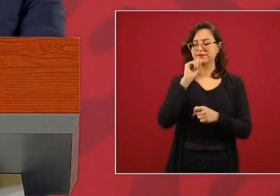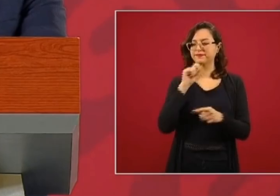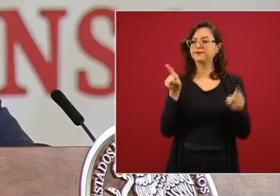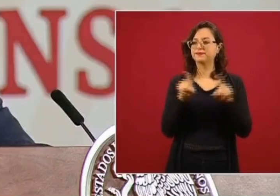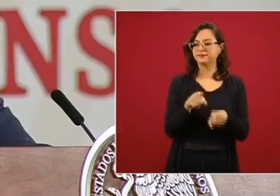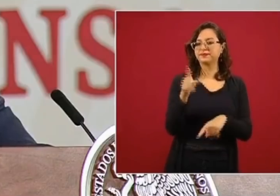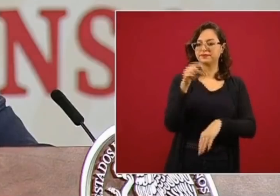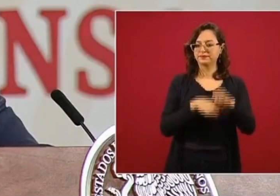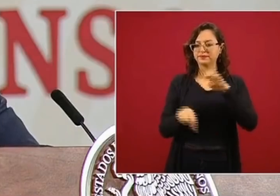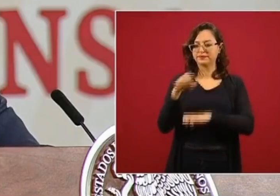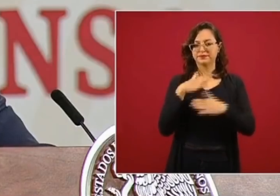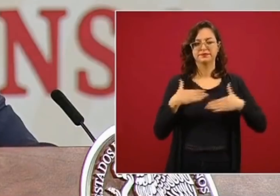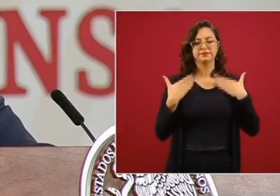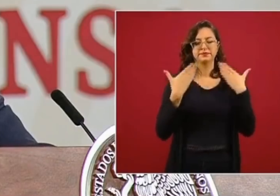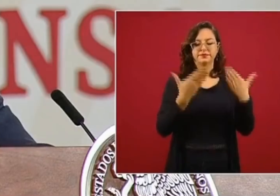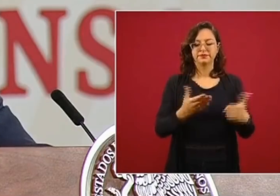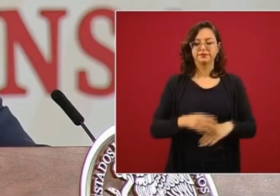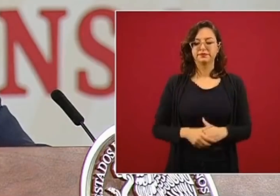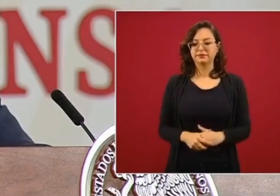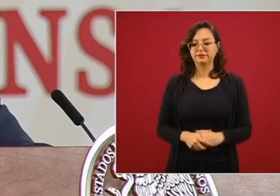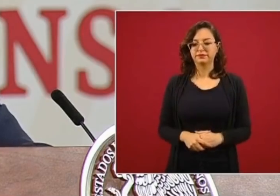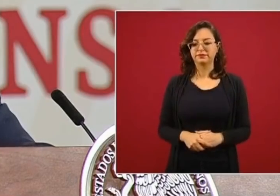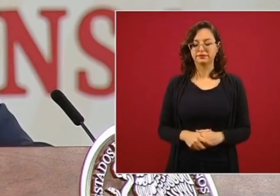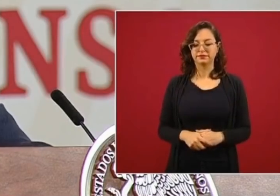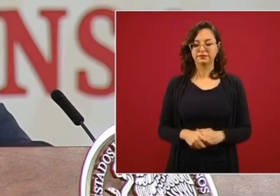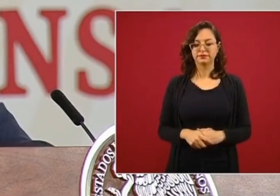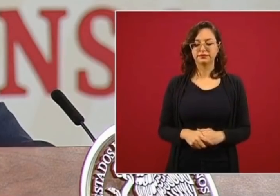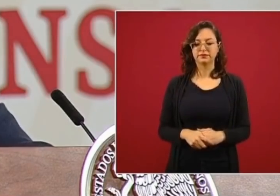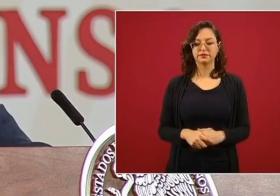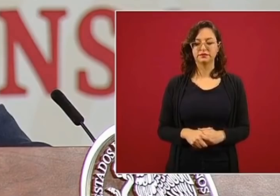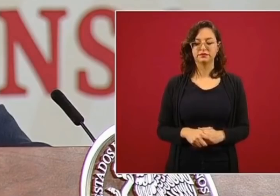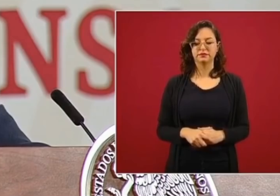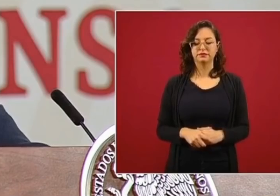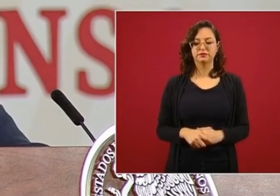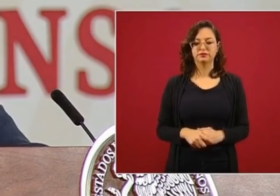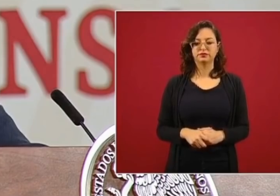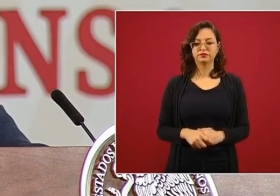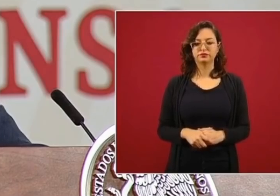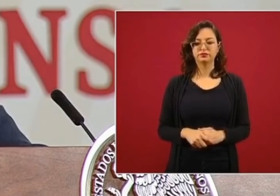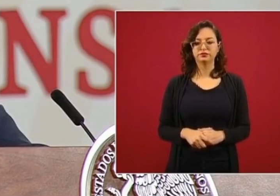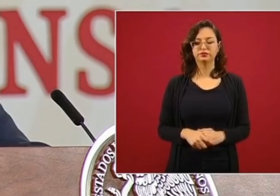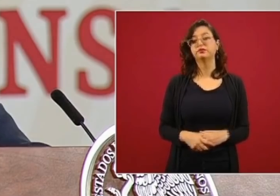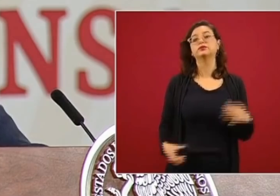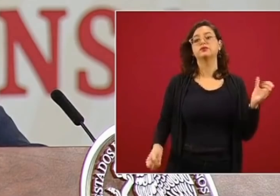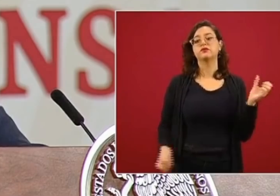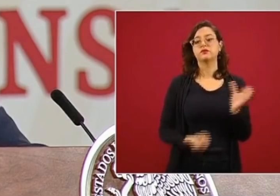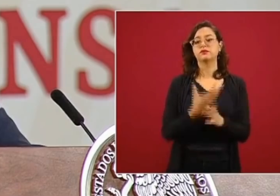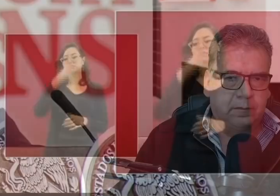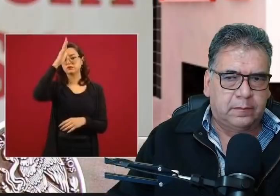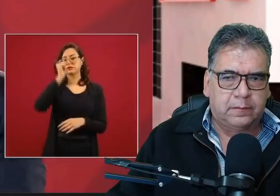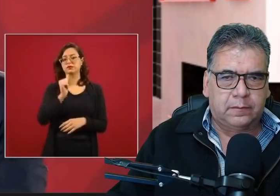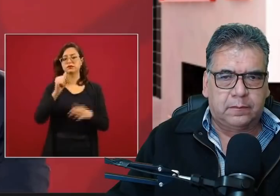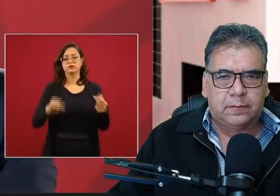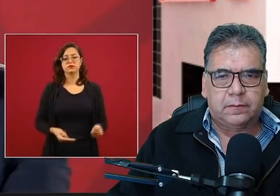confianza. Esto va a ayudar mucho, lo del nuevo tratado